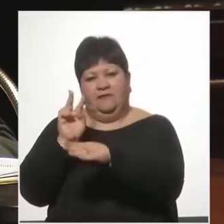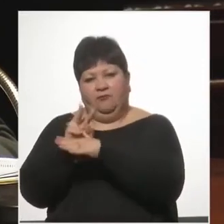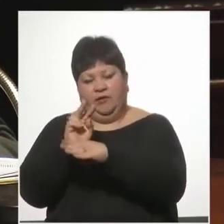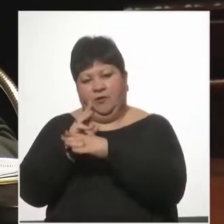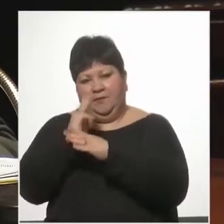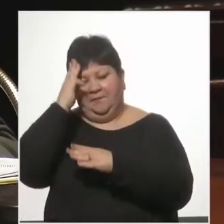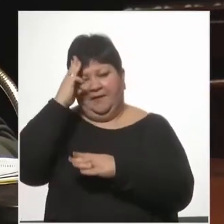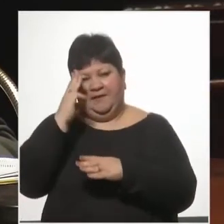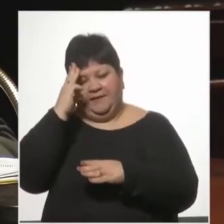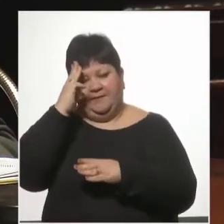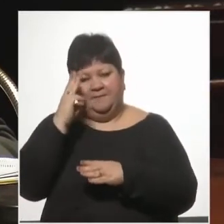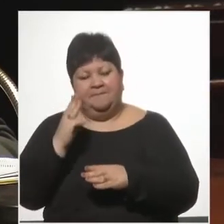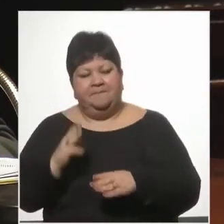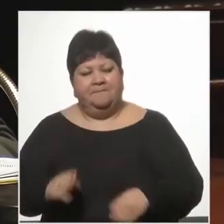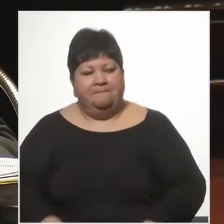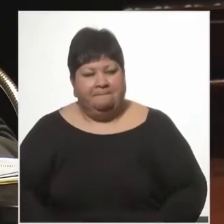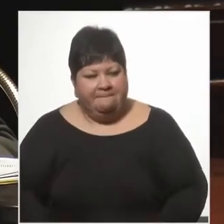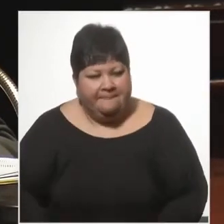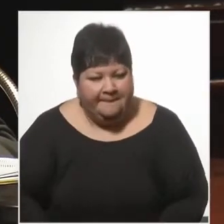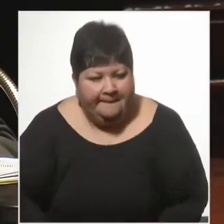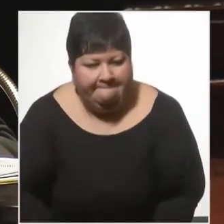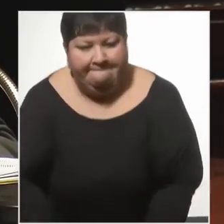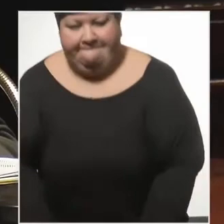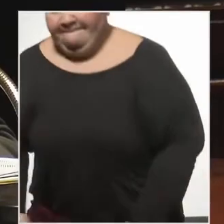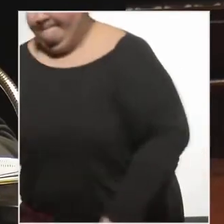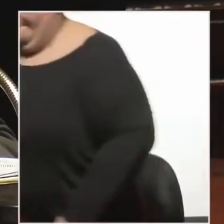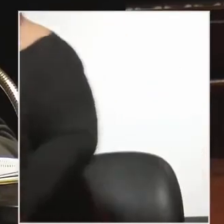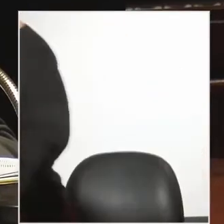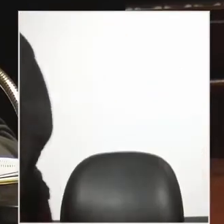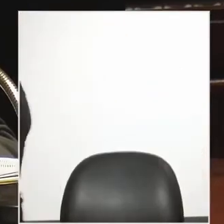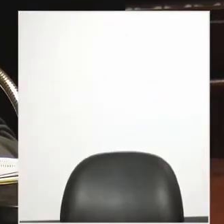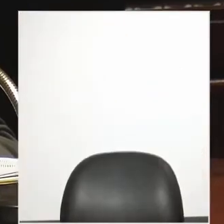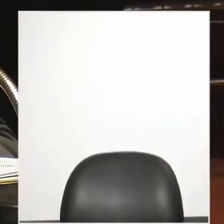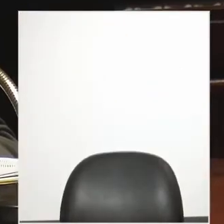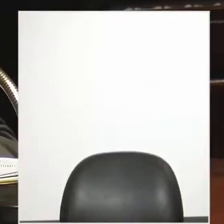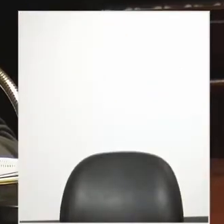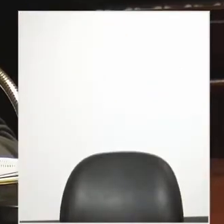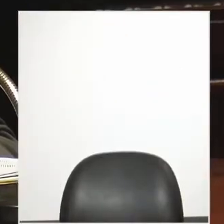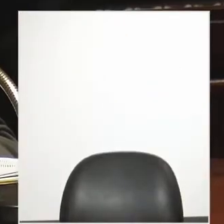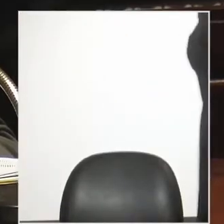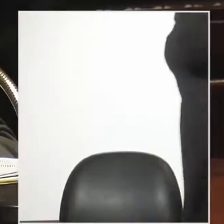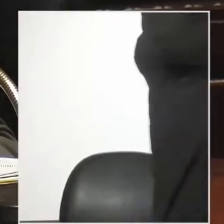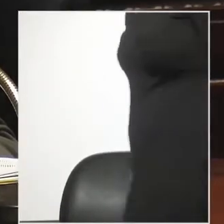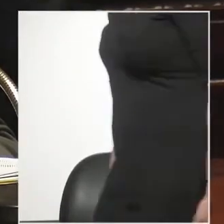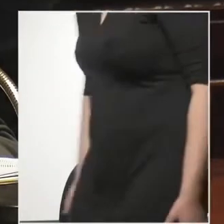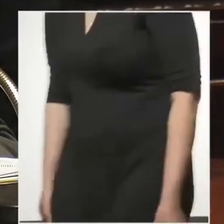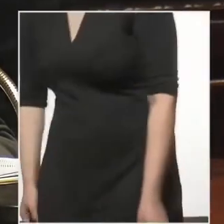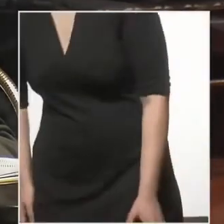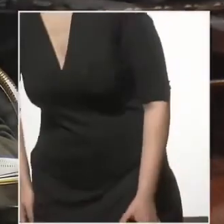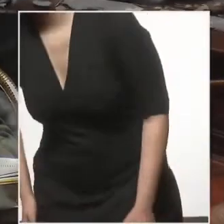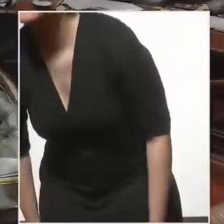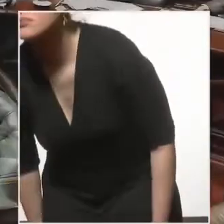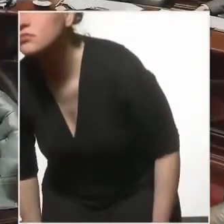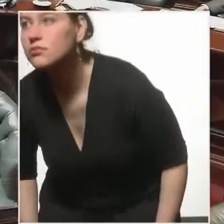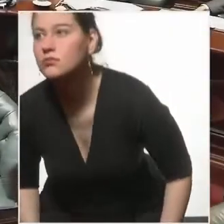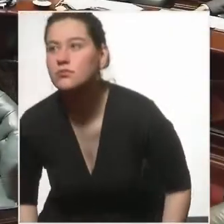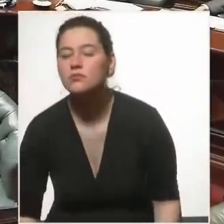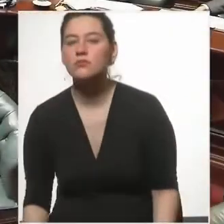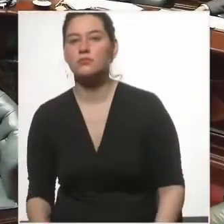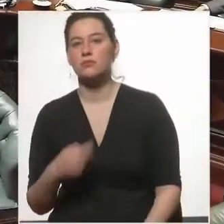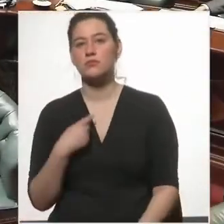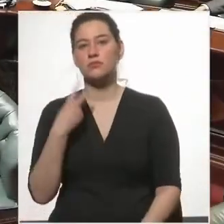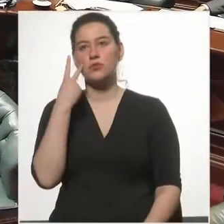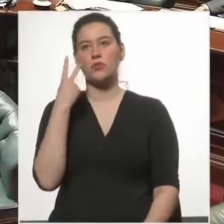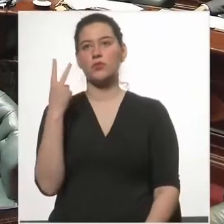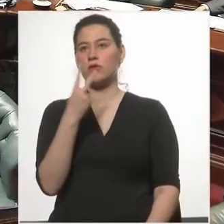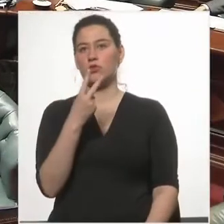El doctor Gonzalo Fernández dijo literalmente: yo estuve en el 2002 en la Comisión para la Paz y lo que contó Gavazo ya